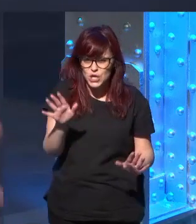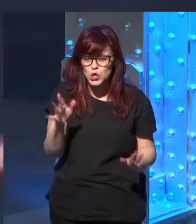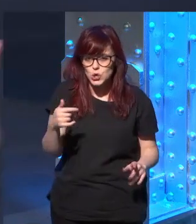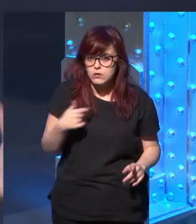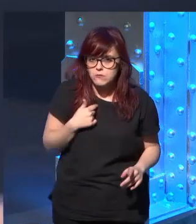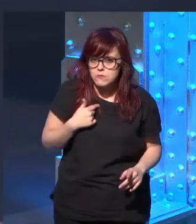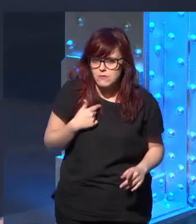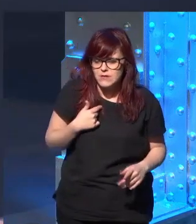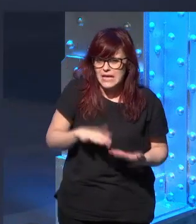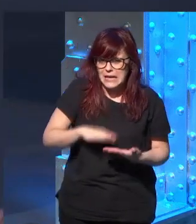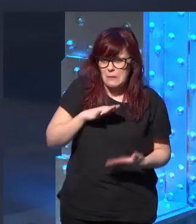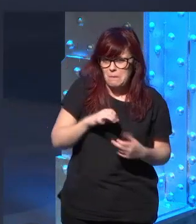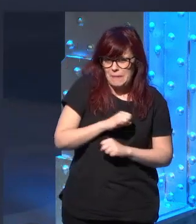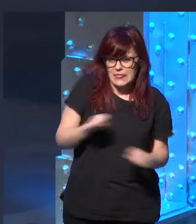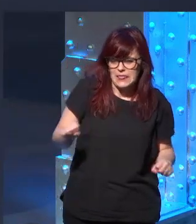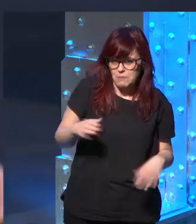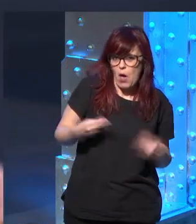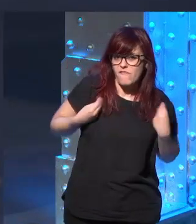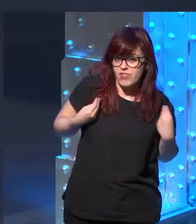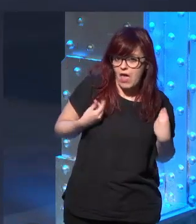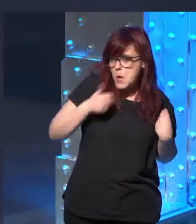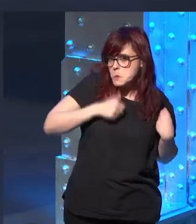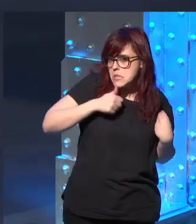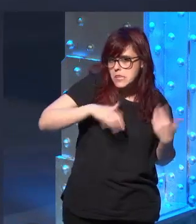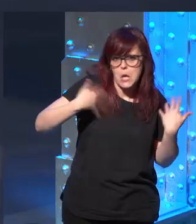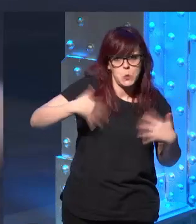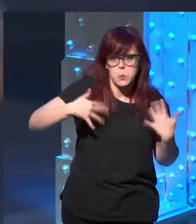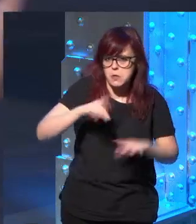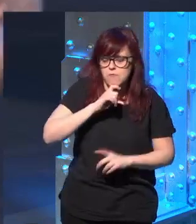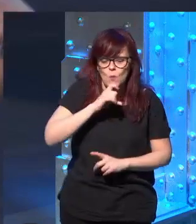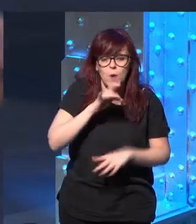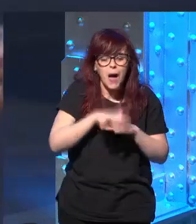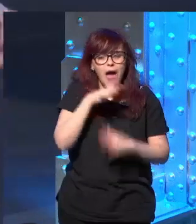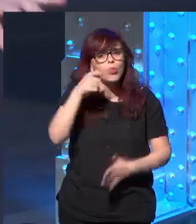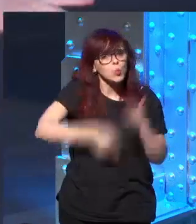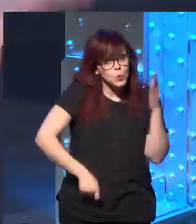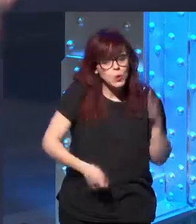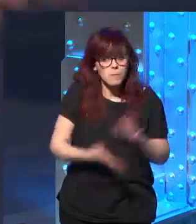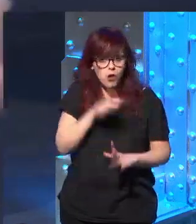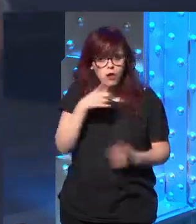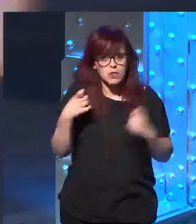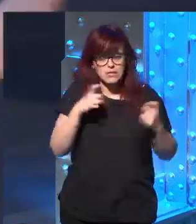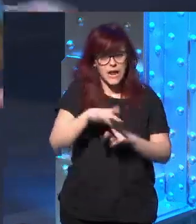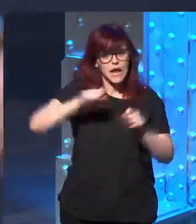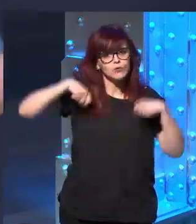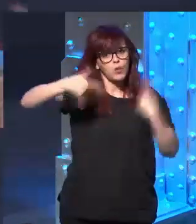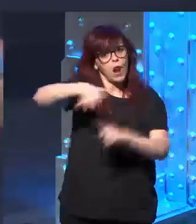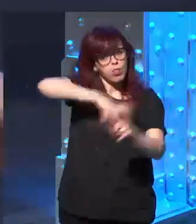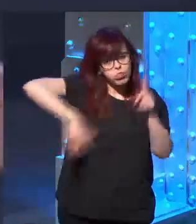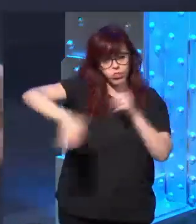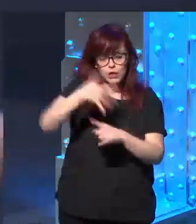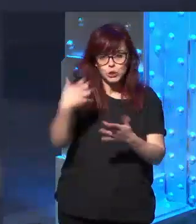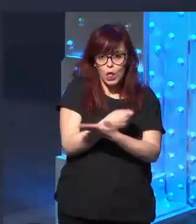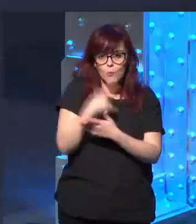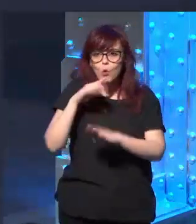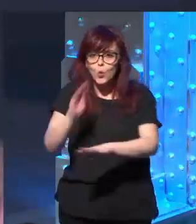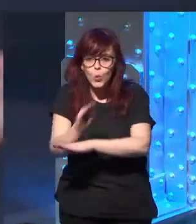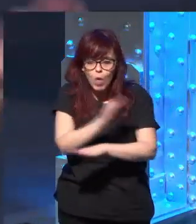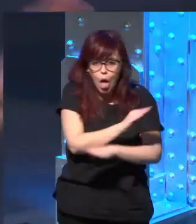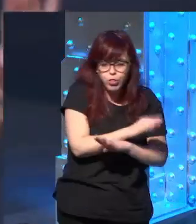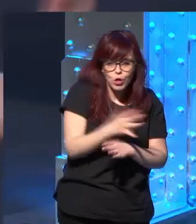yo era incapaz de sostener esa vida en el campo, no solo porque requiere, o sea, porque la naturaleza se come todo y tienes que tener